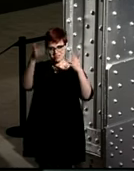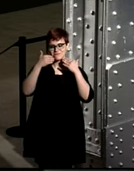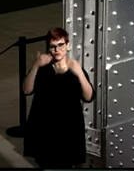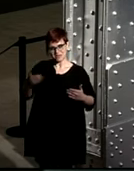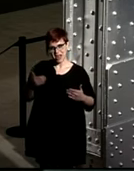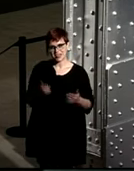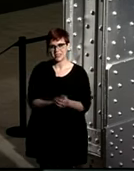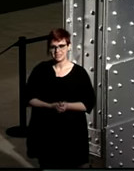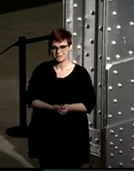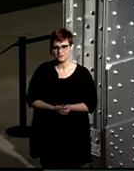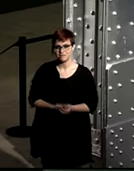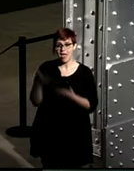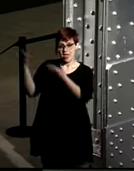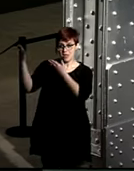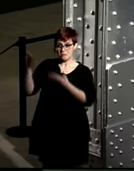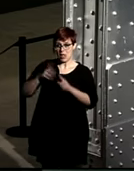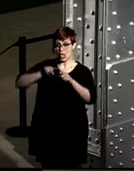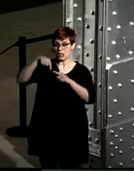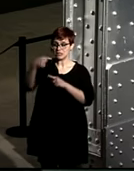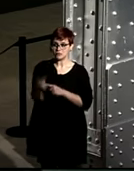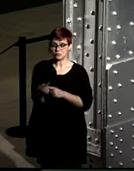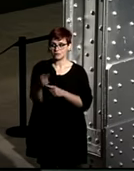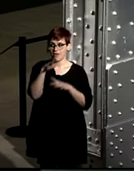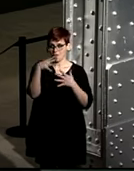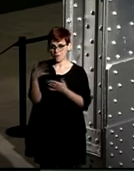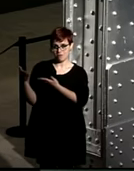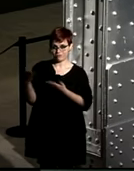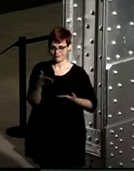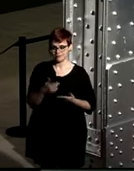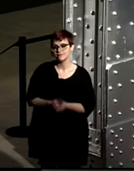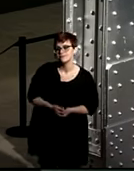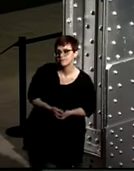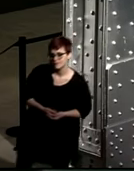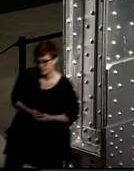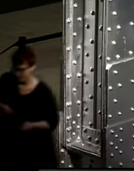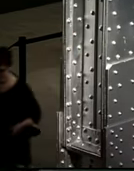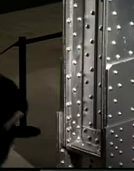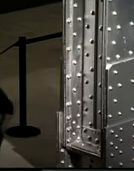muchas gracias. Bueno, nuestro siguiente invitado, tu aplauso, por supuesto.